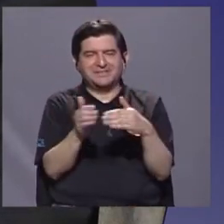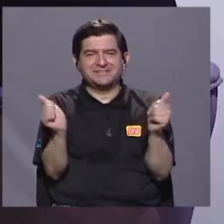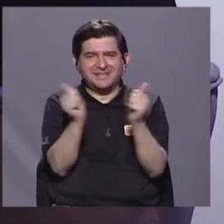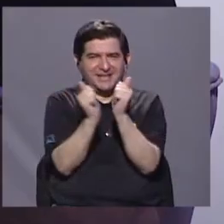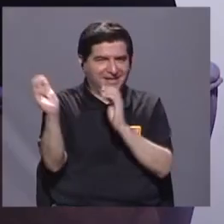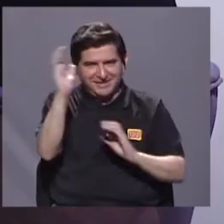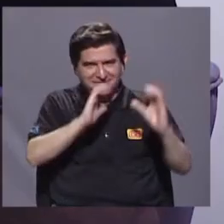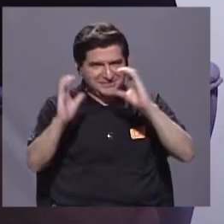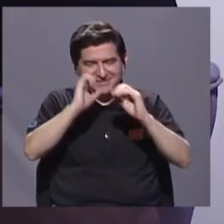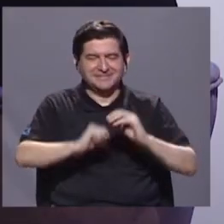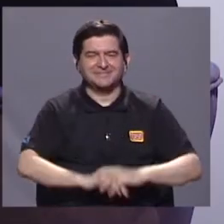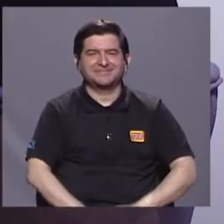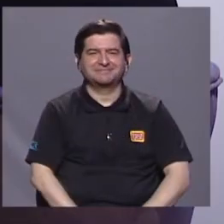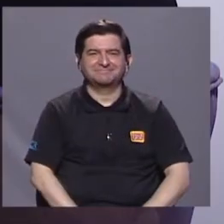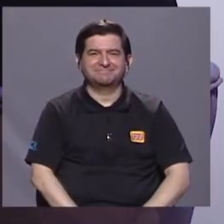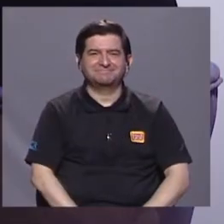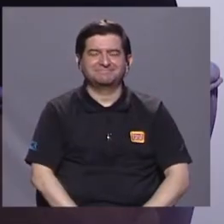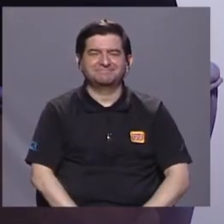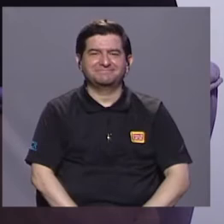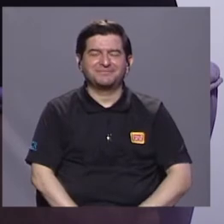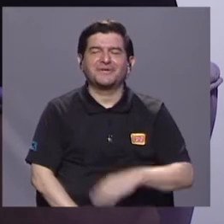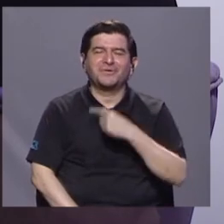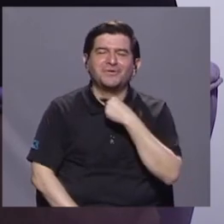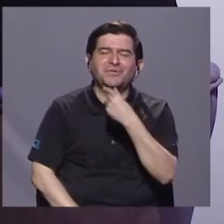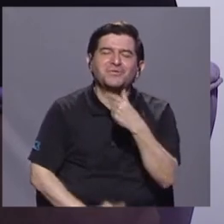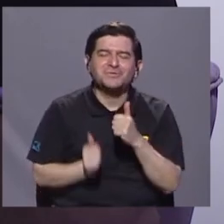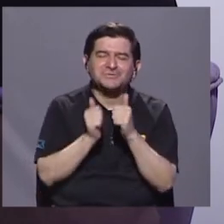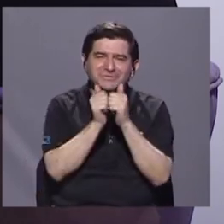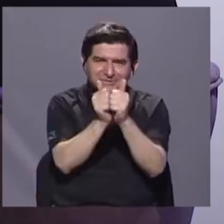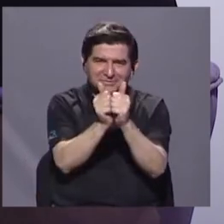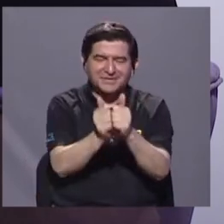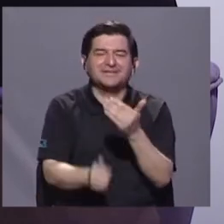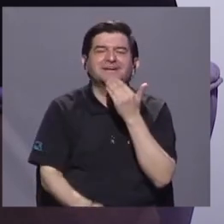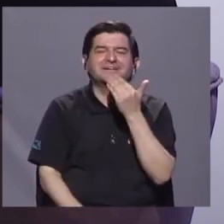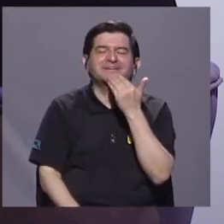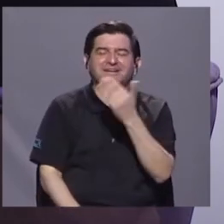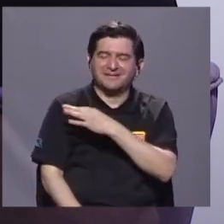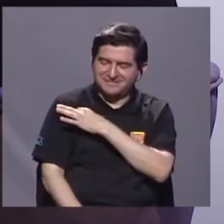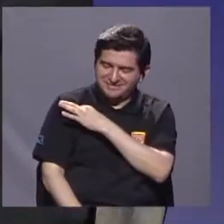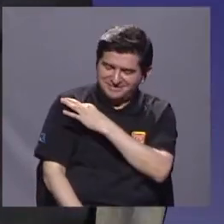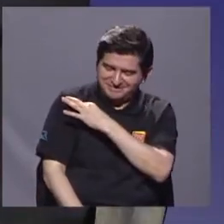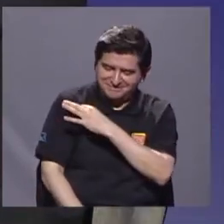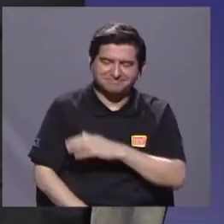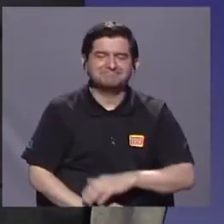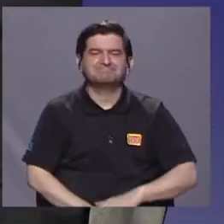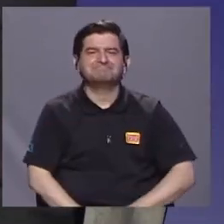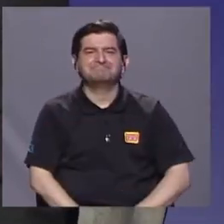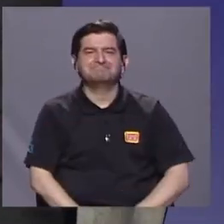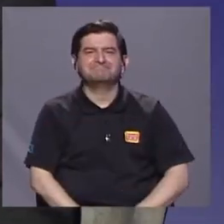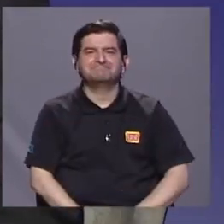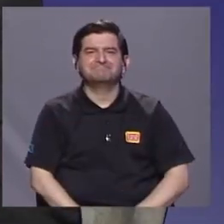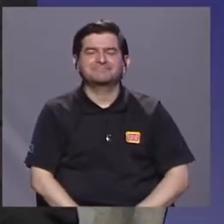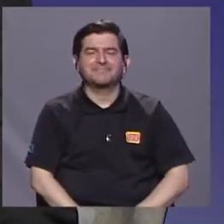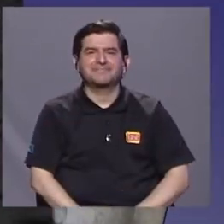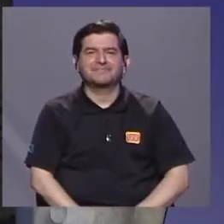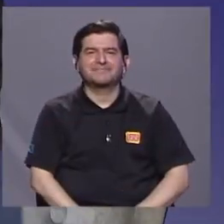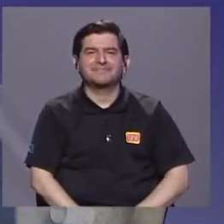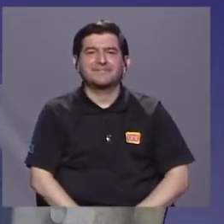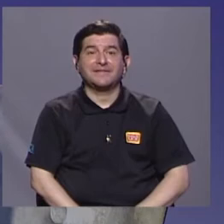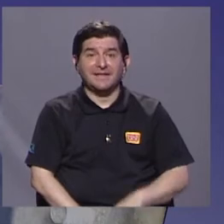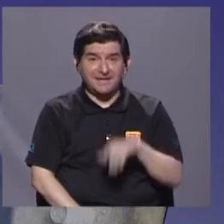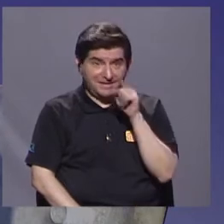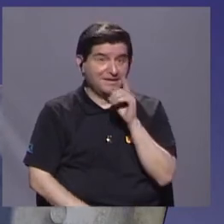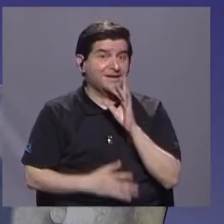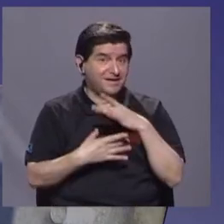Conciencia. Gustavo, un gusto poder acompañarlos y muchísimas gracias por la invitación. Y casualmente eso es lo que